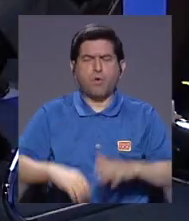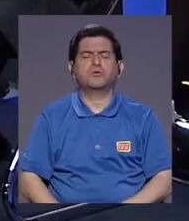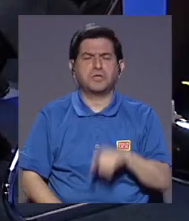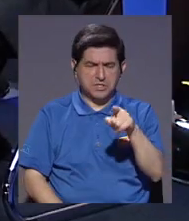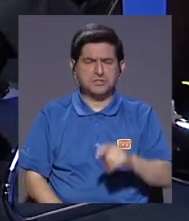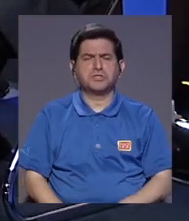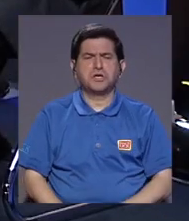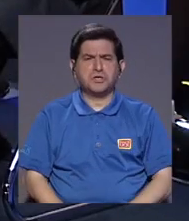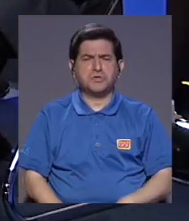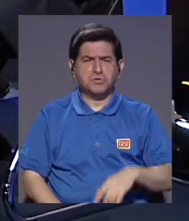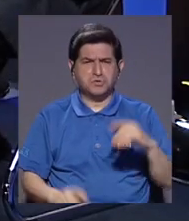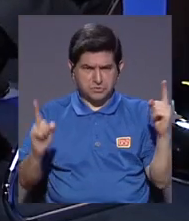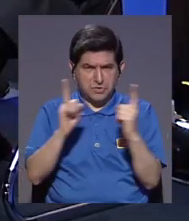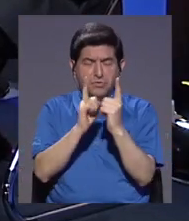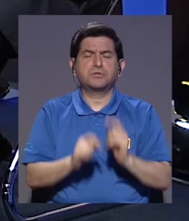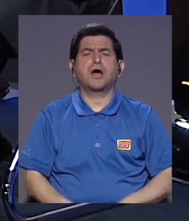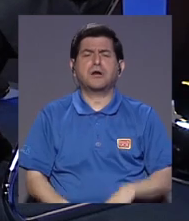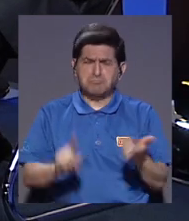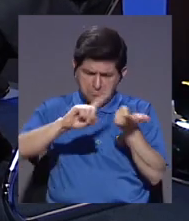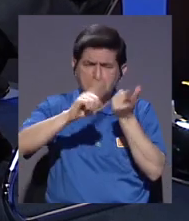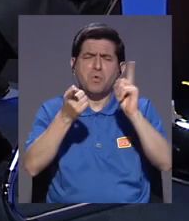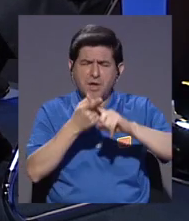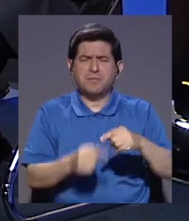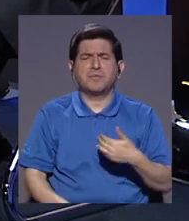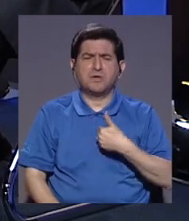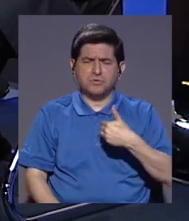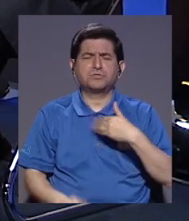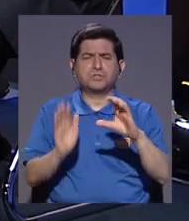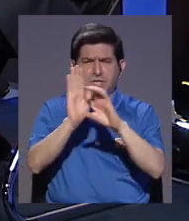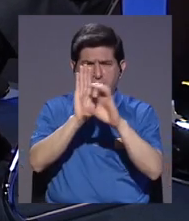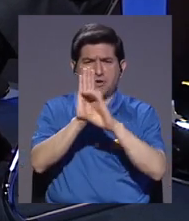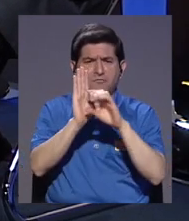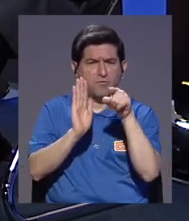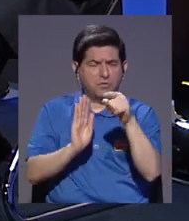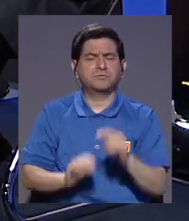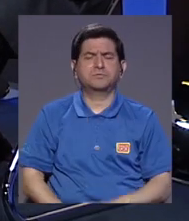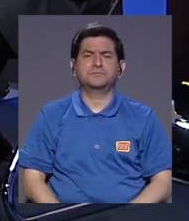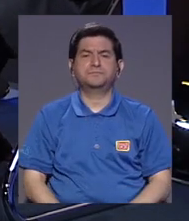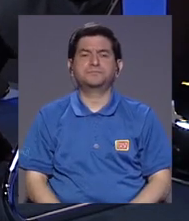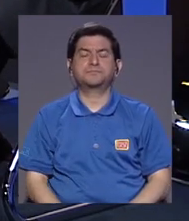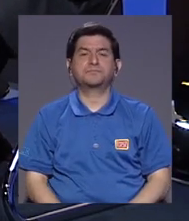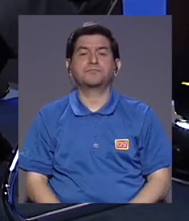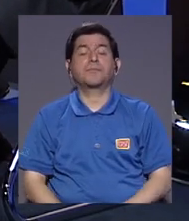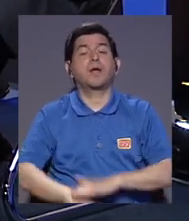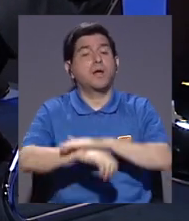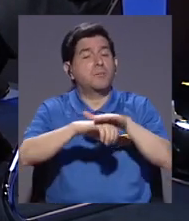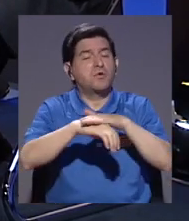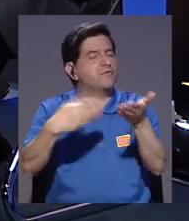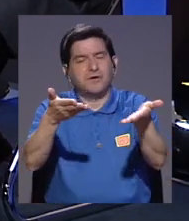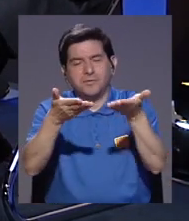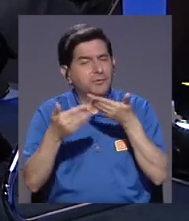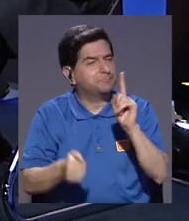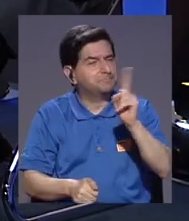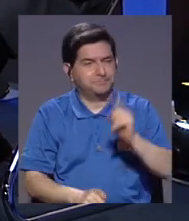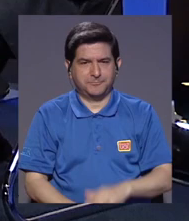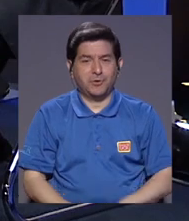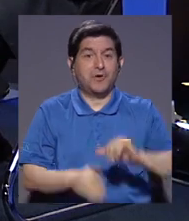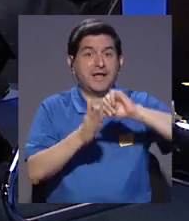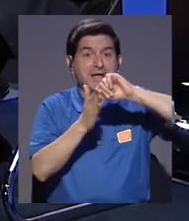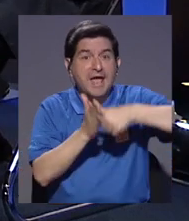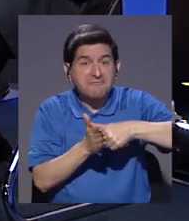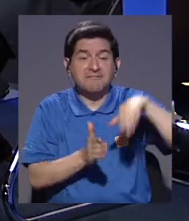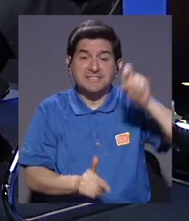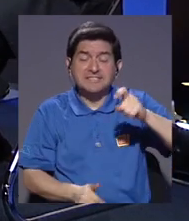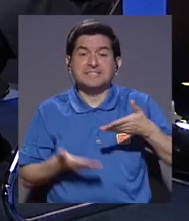fueron muy amigos es más yo tengo una pongo una foto de forners de una foto y le dice por favor número el cheque que le